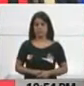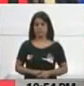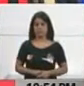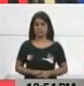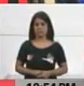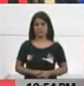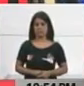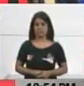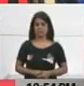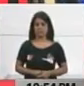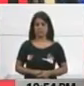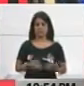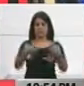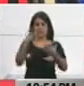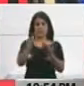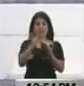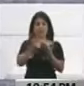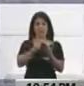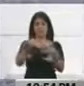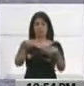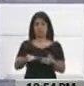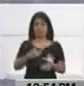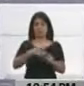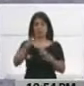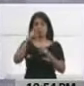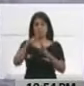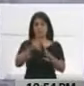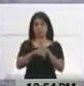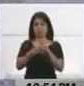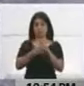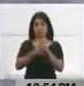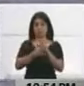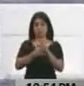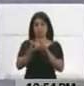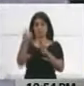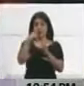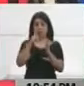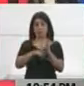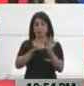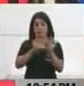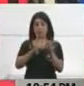El decreto de suspensión de garantía, 5 de mayo del año 62.